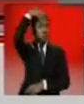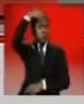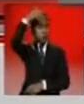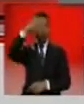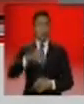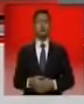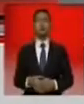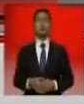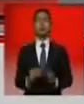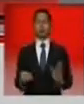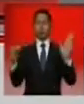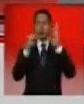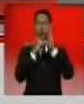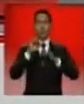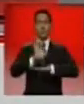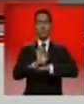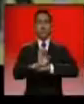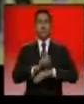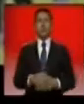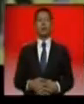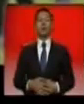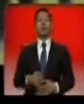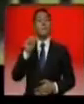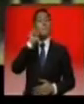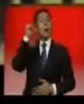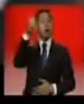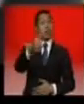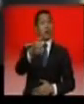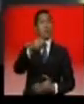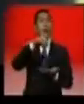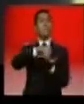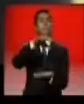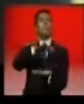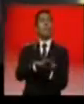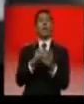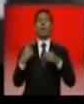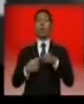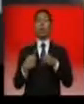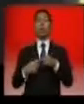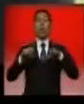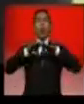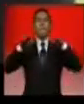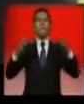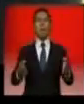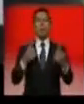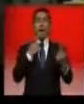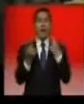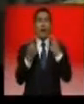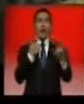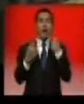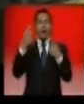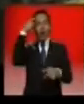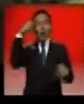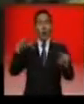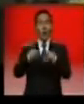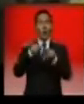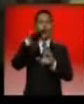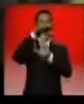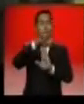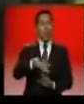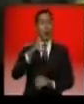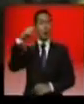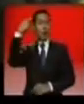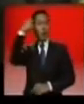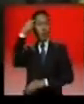Y ahora retomamos la información desde Ecuador. Mañana se instalará en Quito la mesa de diálogos para alcanzar un acuerdo de paz entre el gobierno